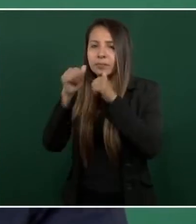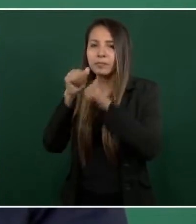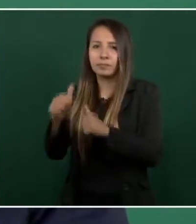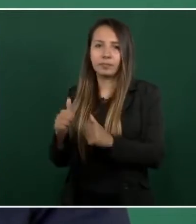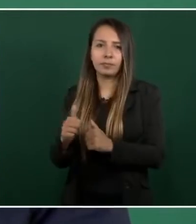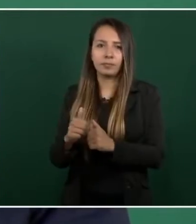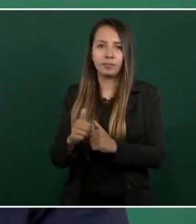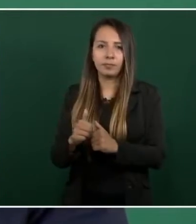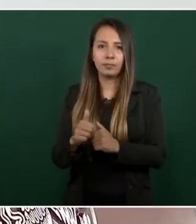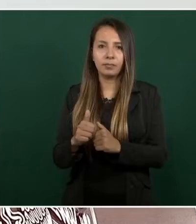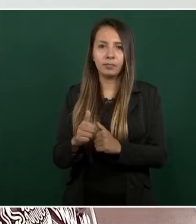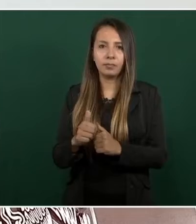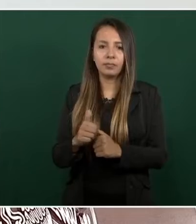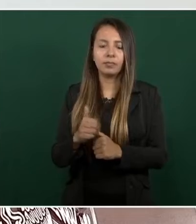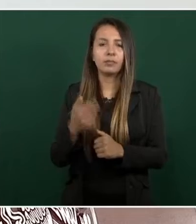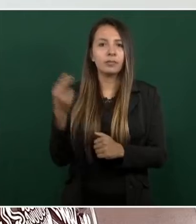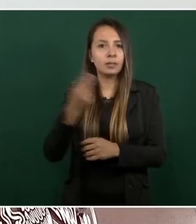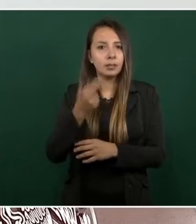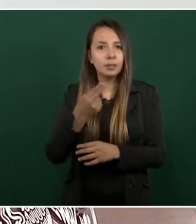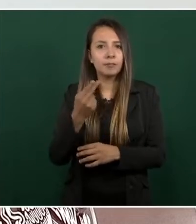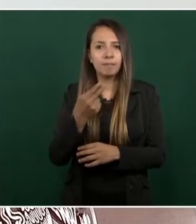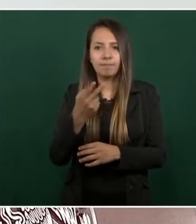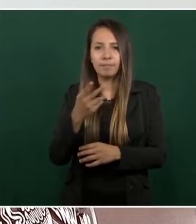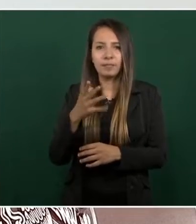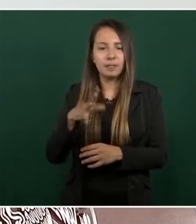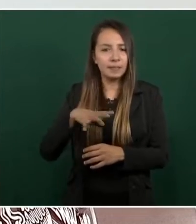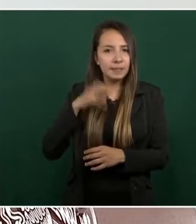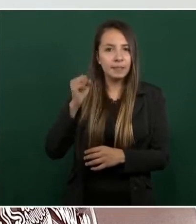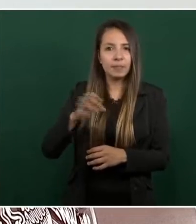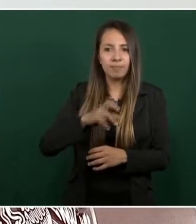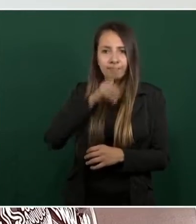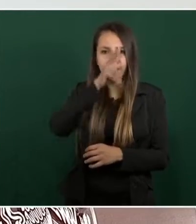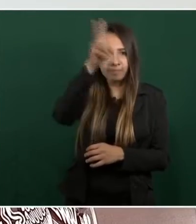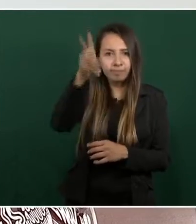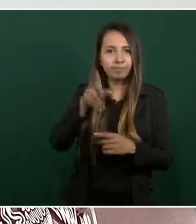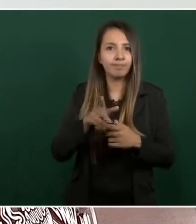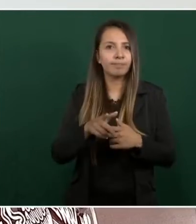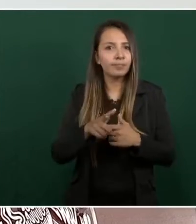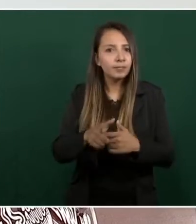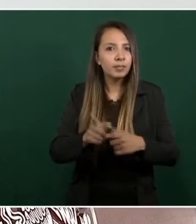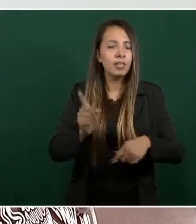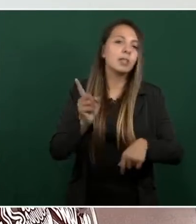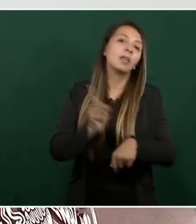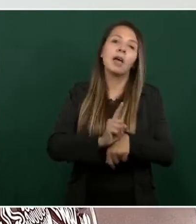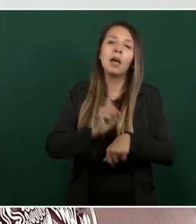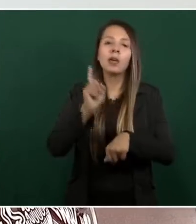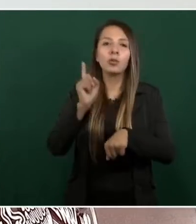sino que haya perseverancia, todos los días estar